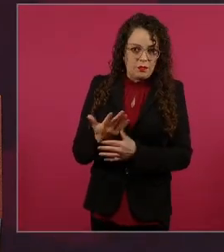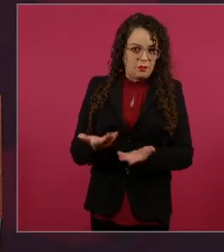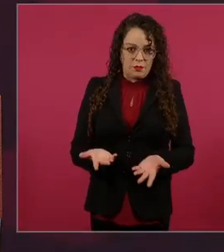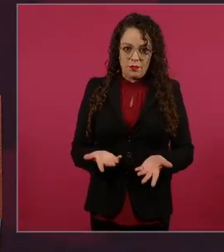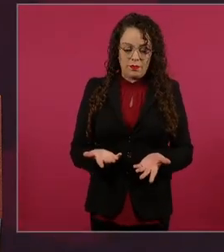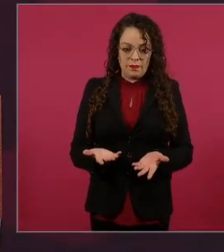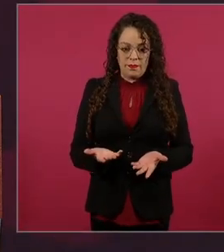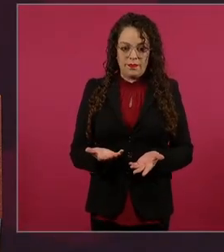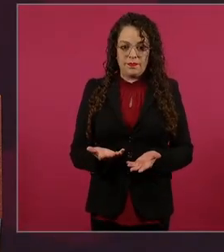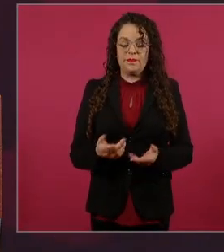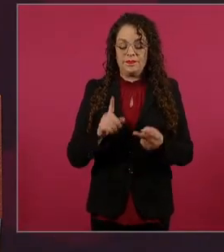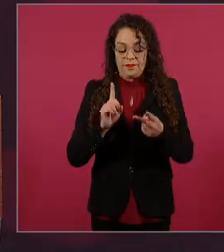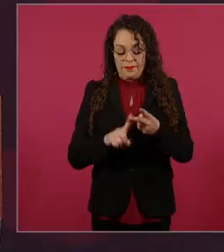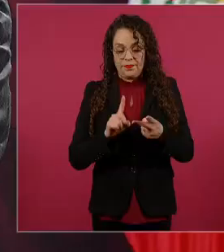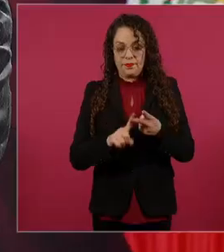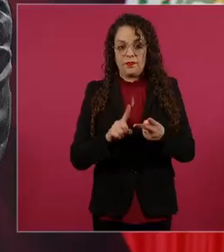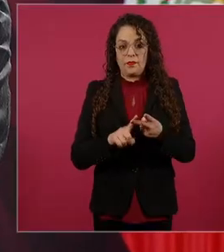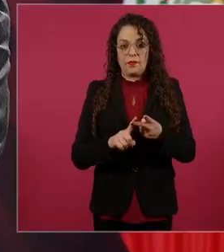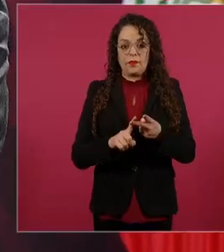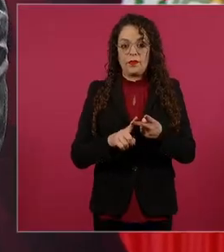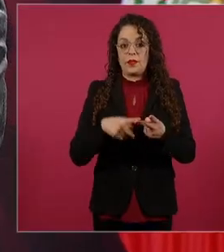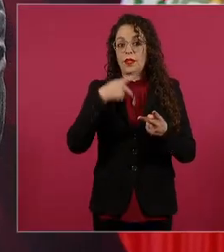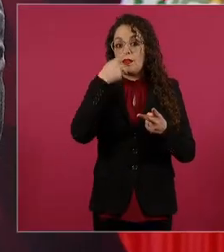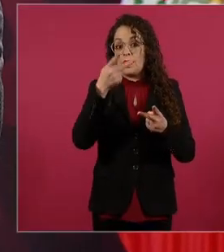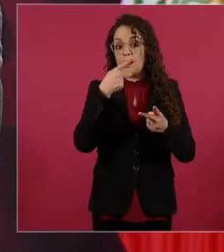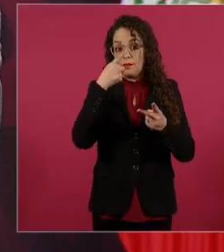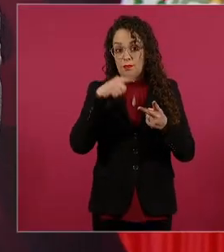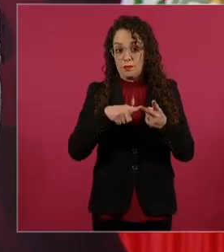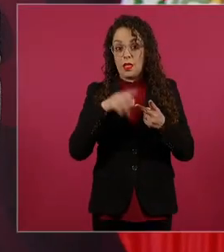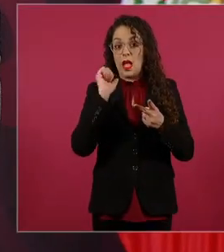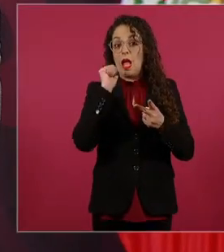hacer la crítica serena